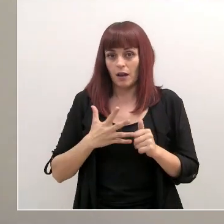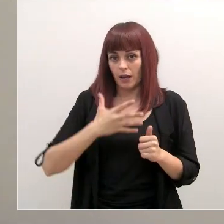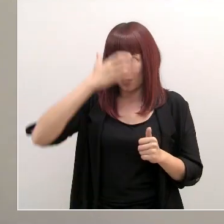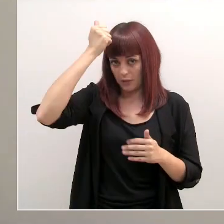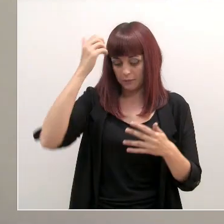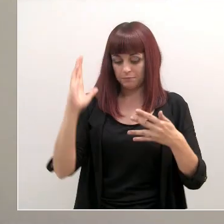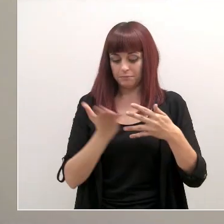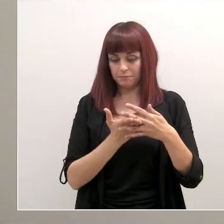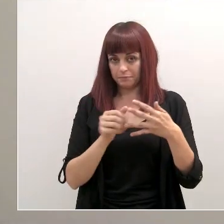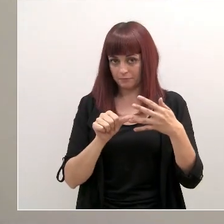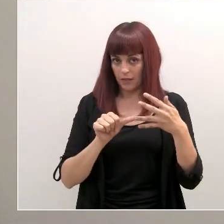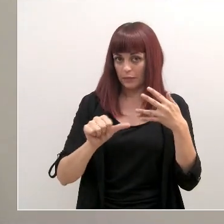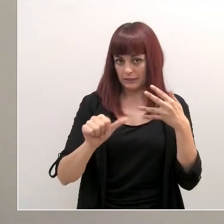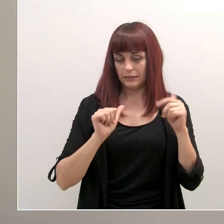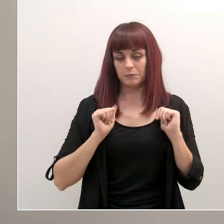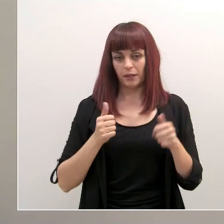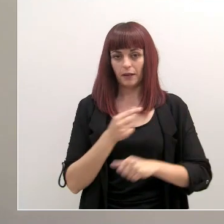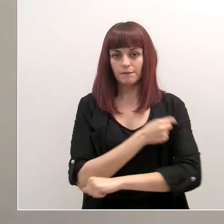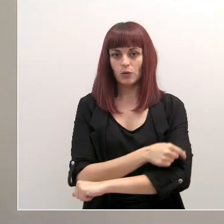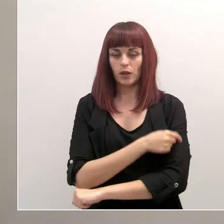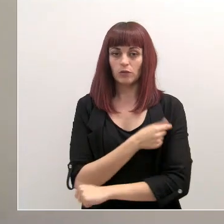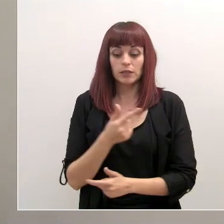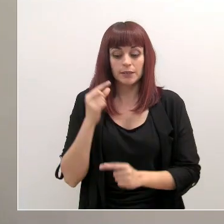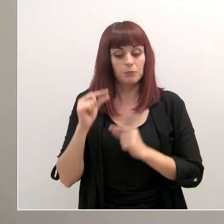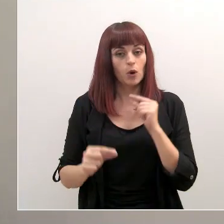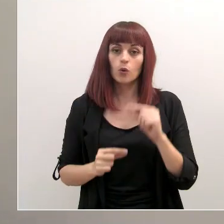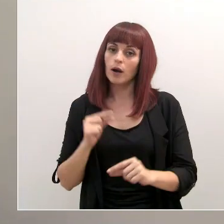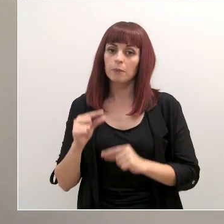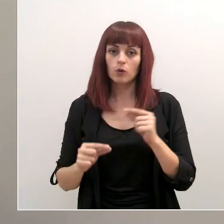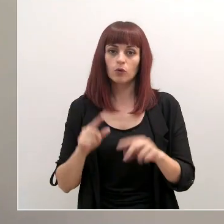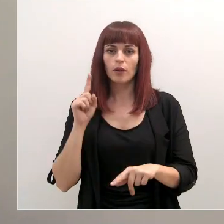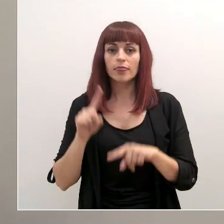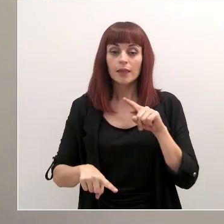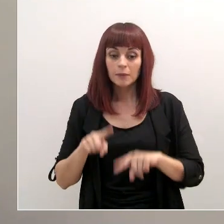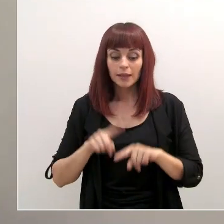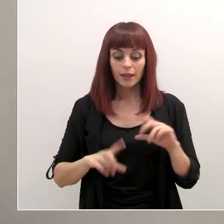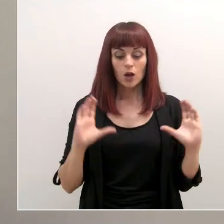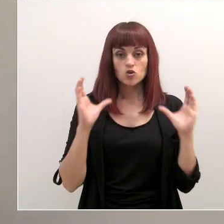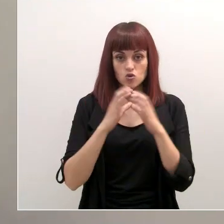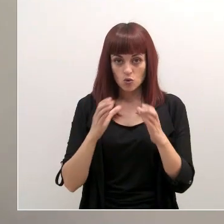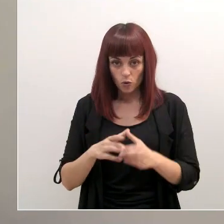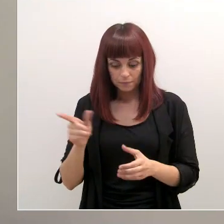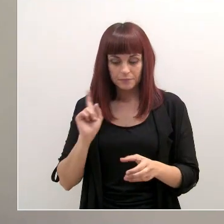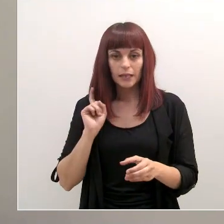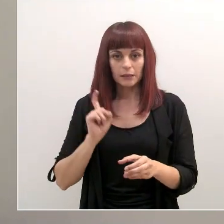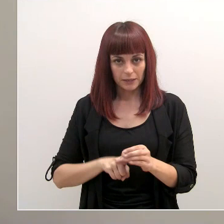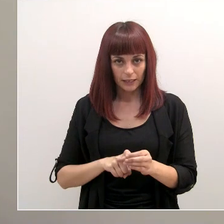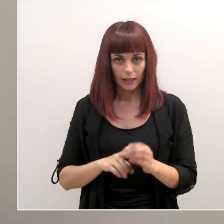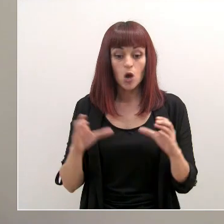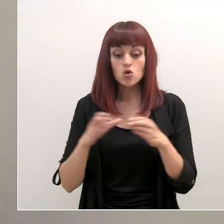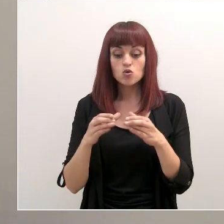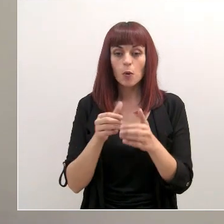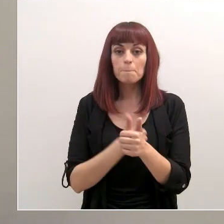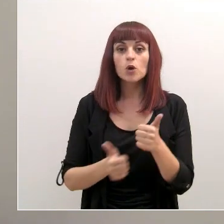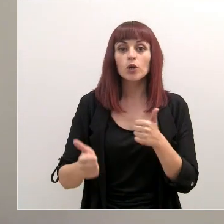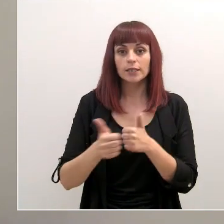a la segunda quincena de abril. Así progresivamente, en función del grupo al que pertenezcas, del grupo priorizado